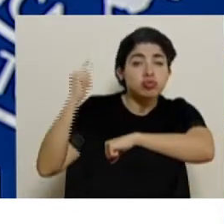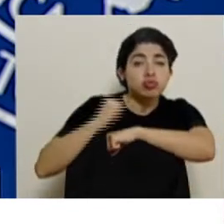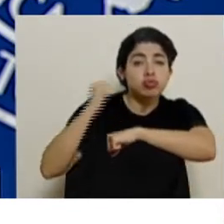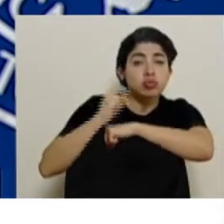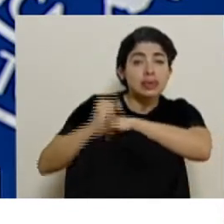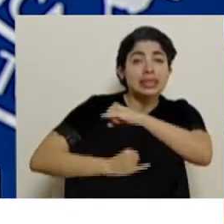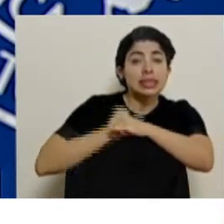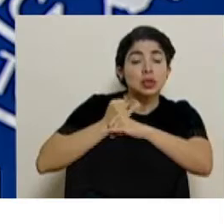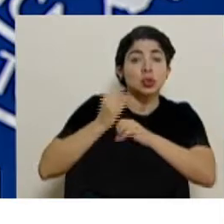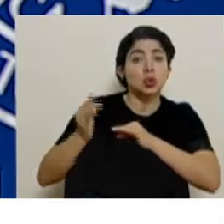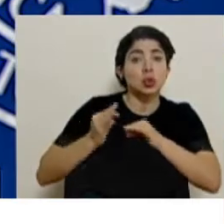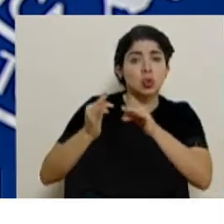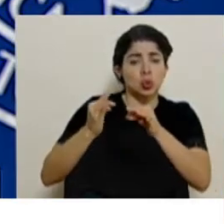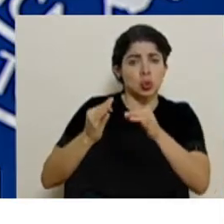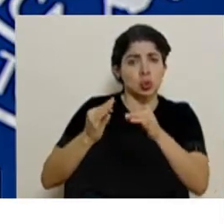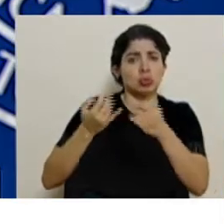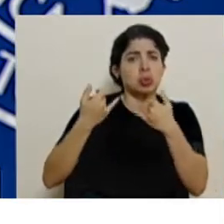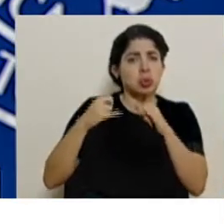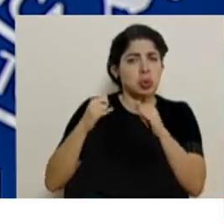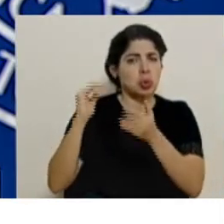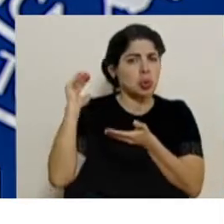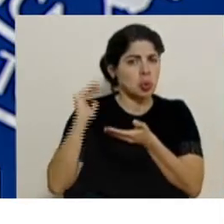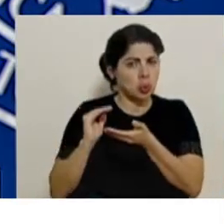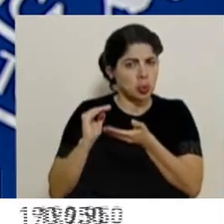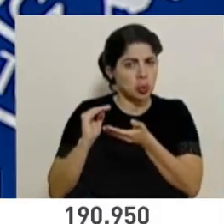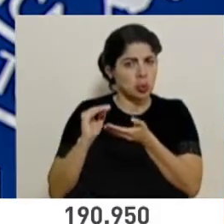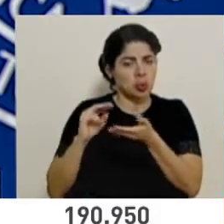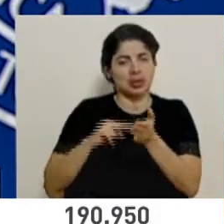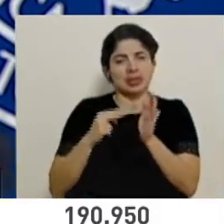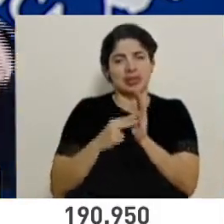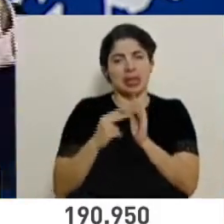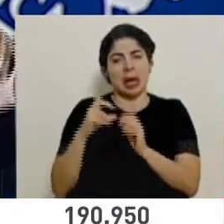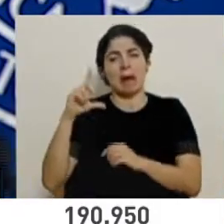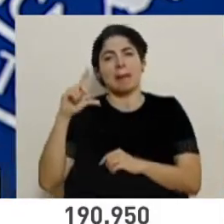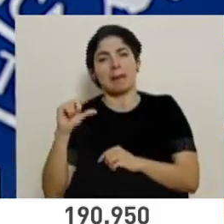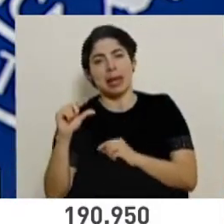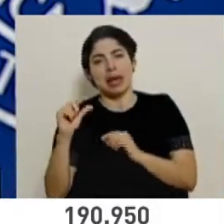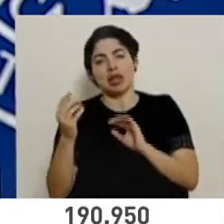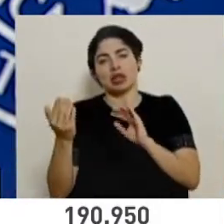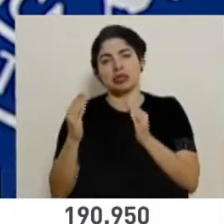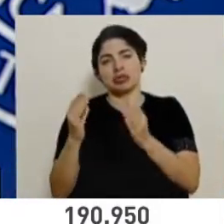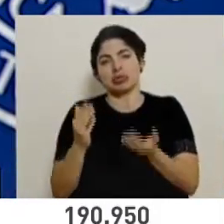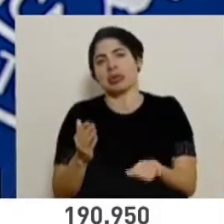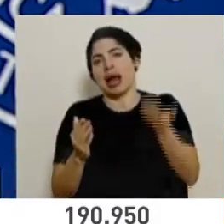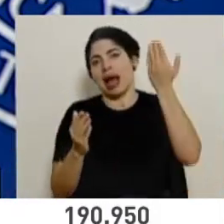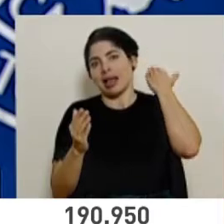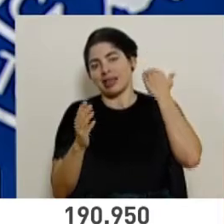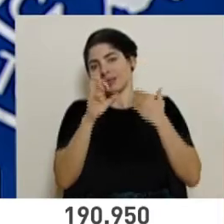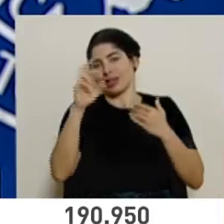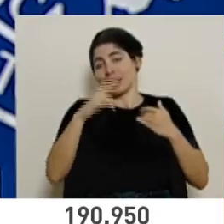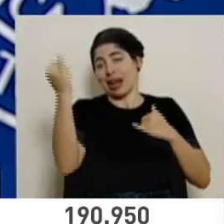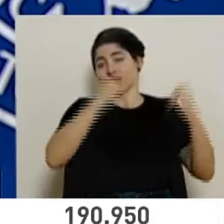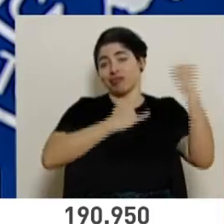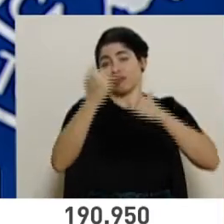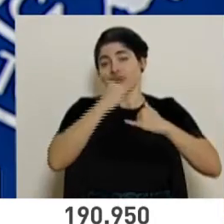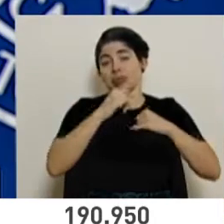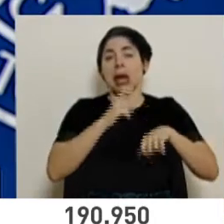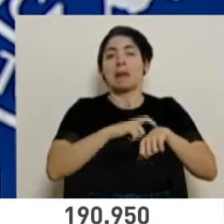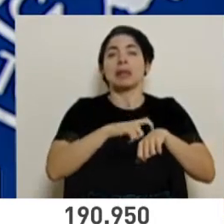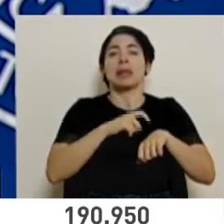internacionales de turistas siguen contraídas, sigue siendo una proporción baja de lo que normalmente recibiría Costa Rica en